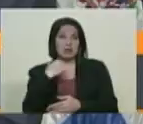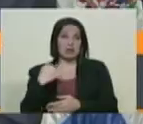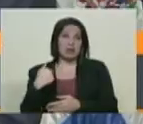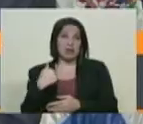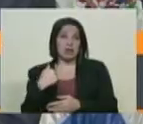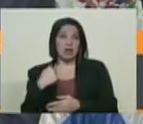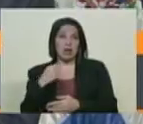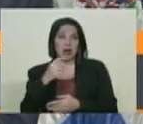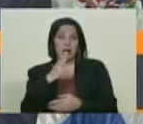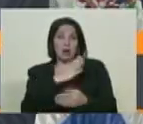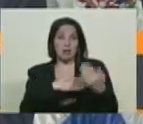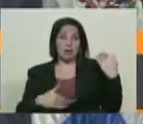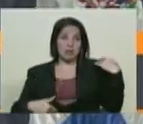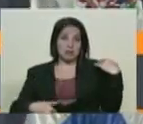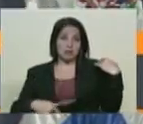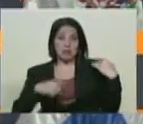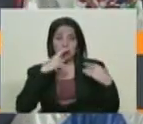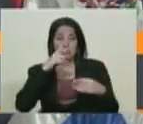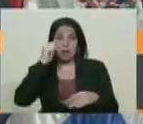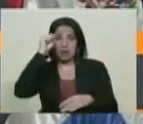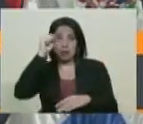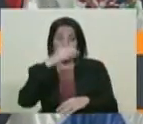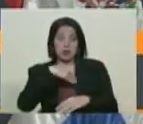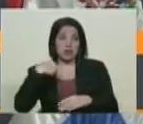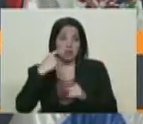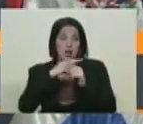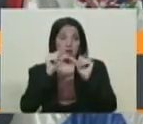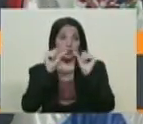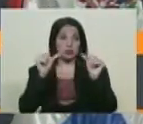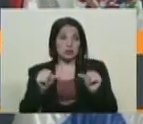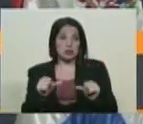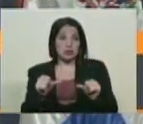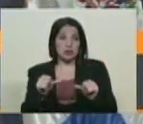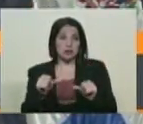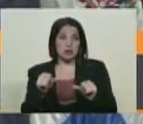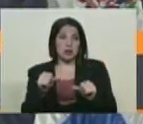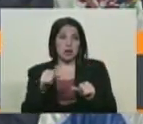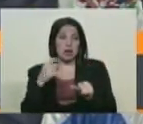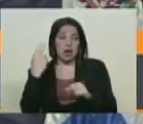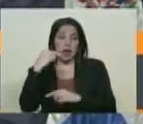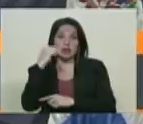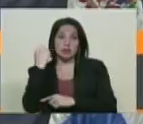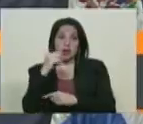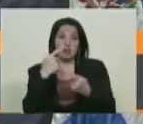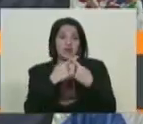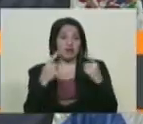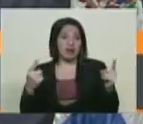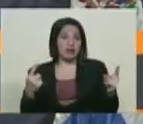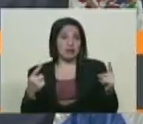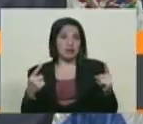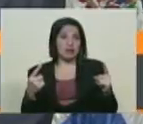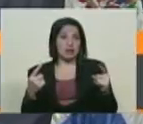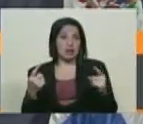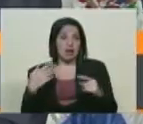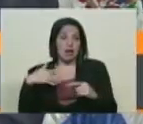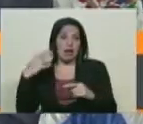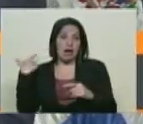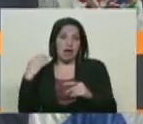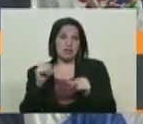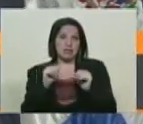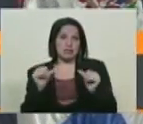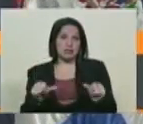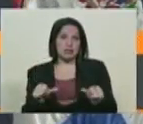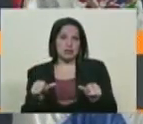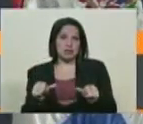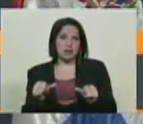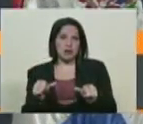de hoy, que ellos quieran otro sistema electoral distinto. Probablemente ellos quieran ir al sistema electoral que existía antes en Venezuela, que